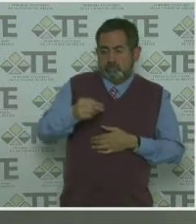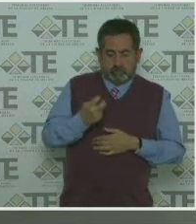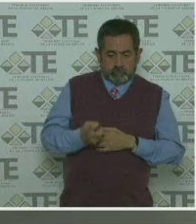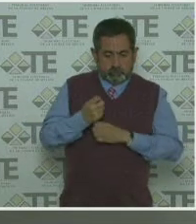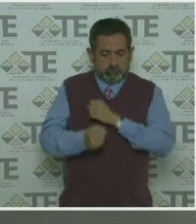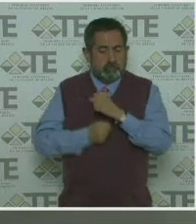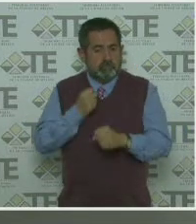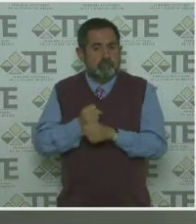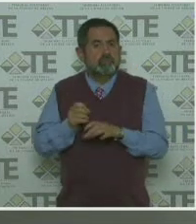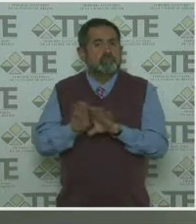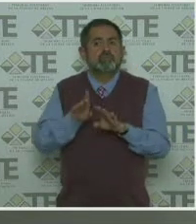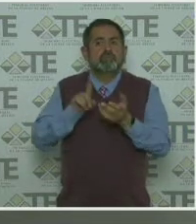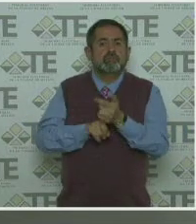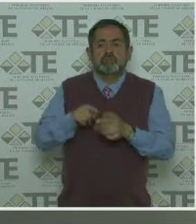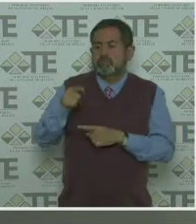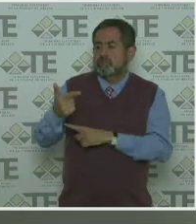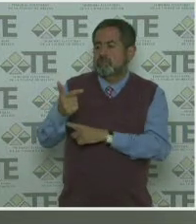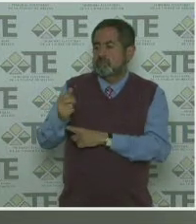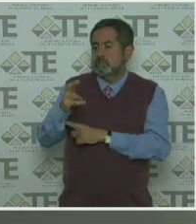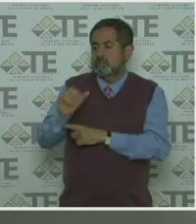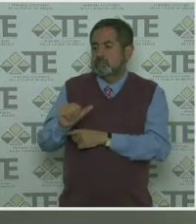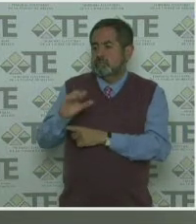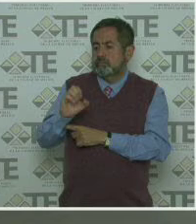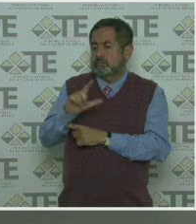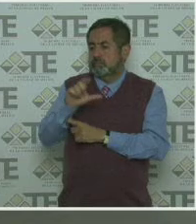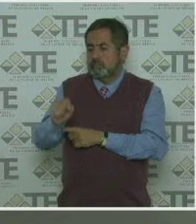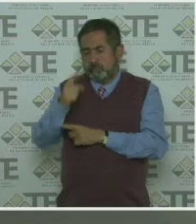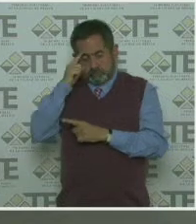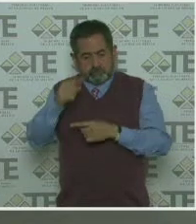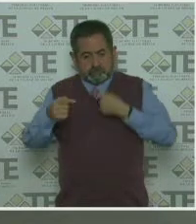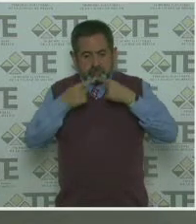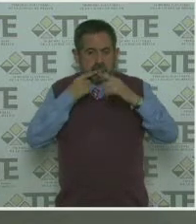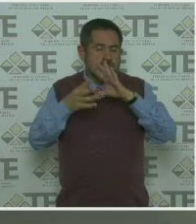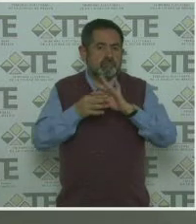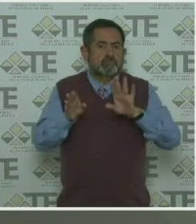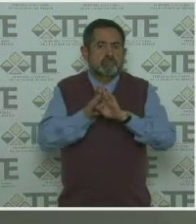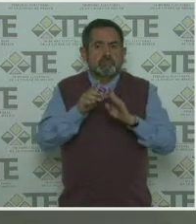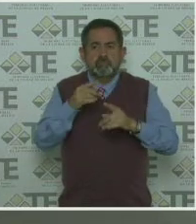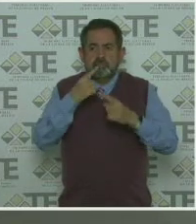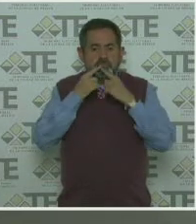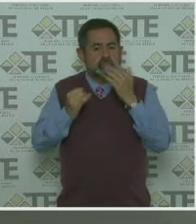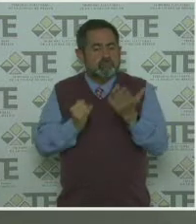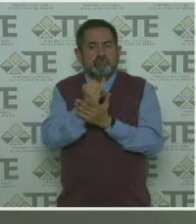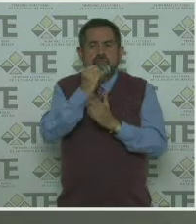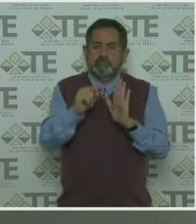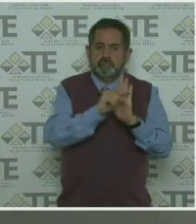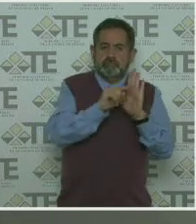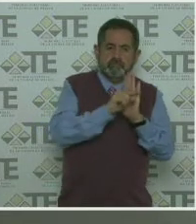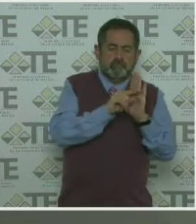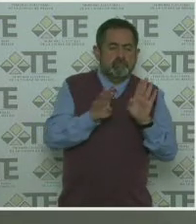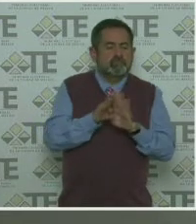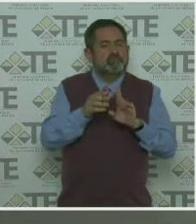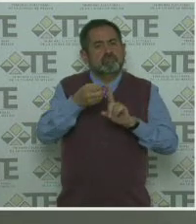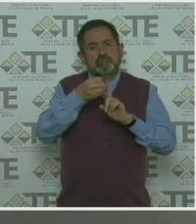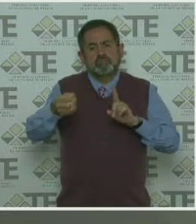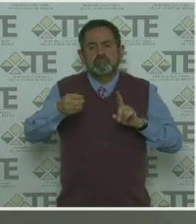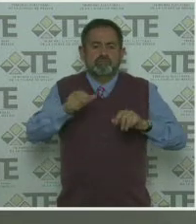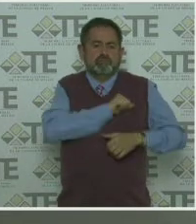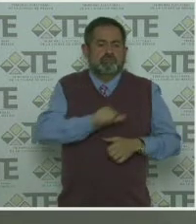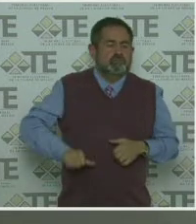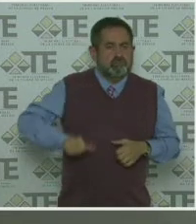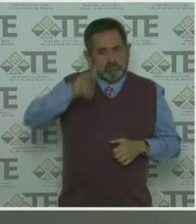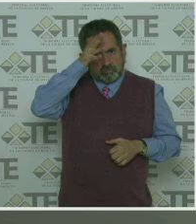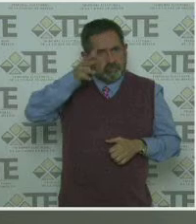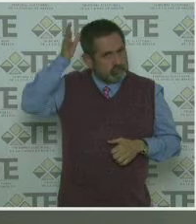que transcurre, promovido por Gabriela Calles de la Rosa, para controvertir el dictamen negativo emitido por el órgano dictaminador de la